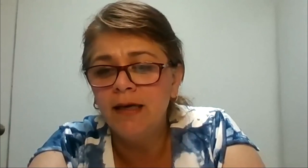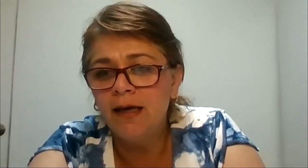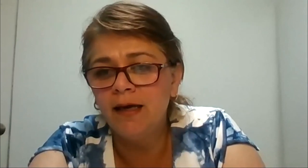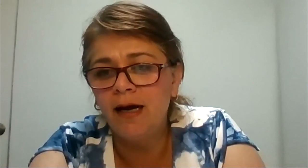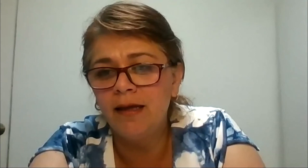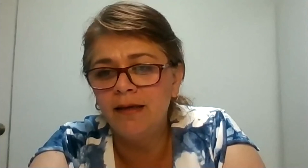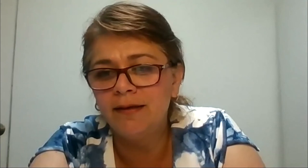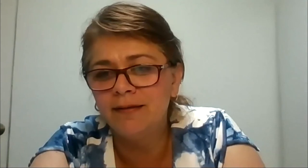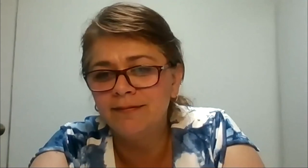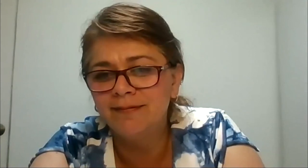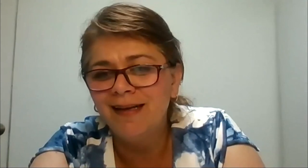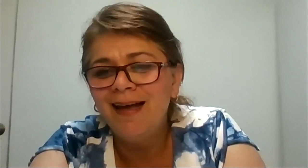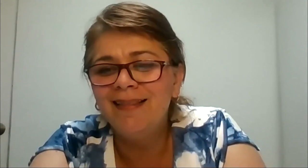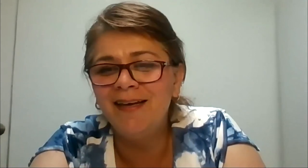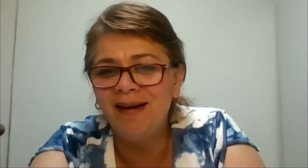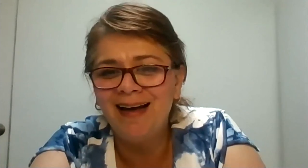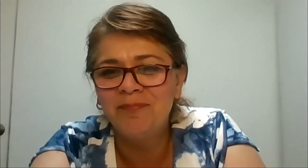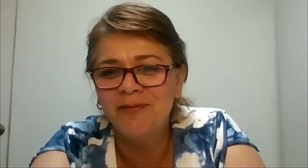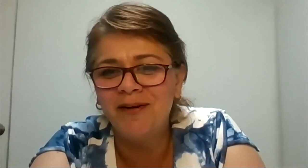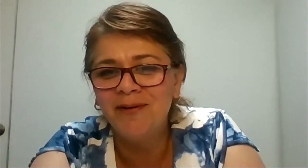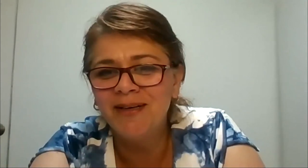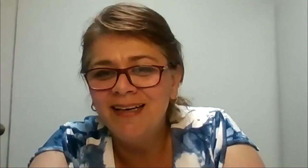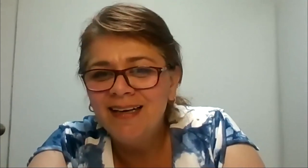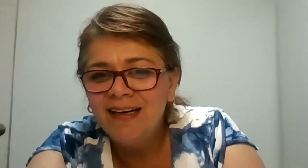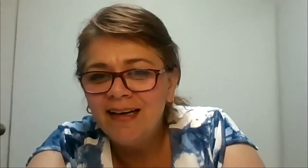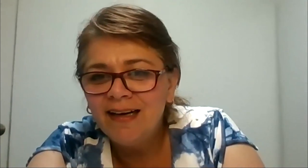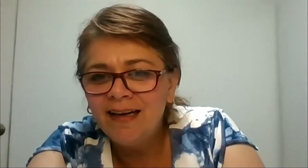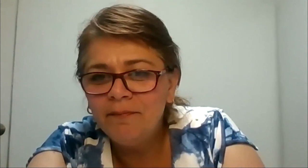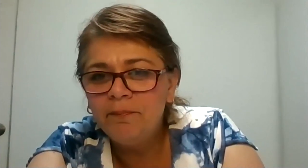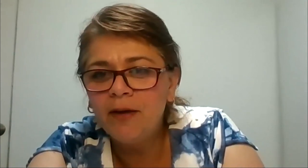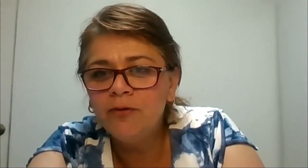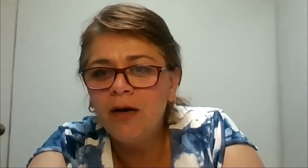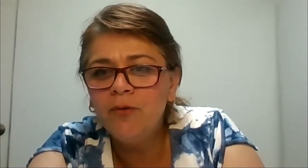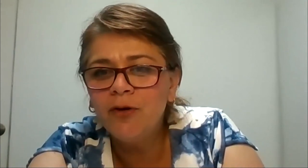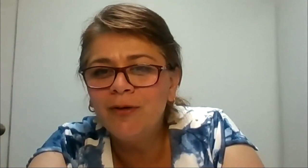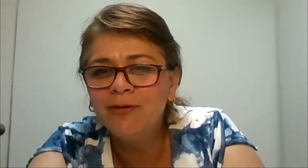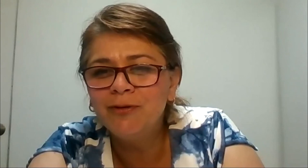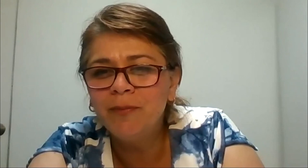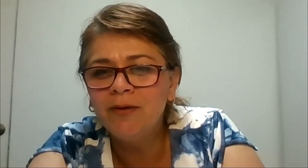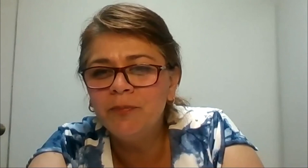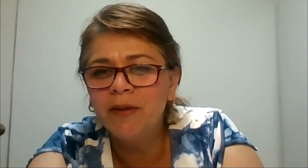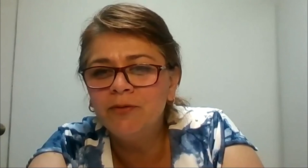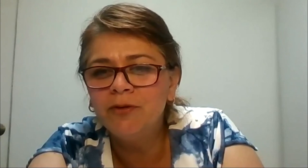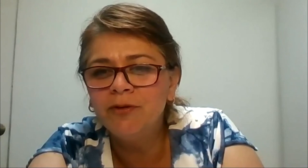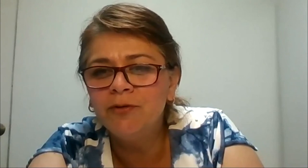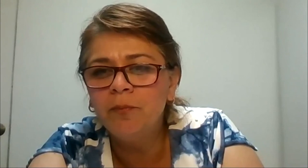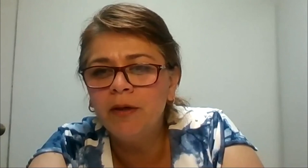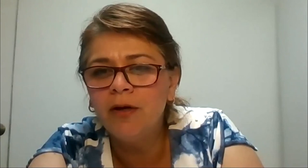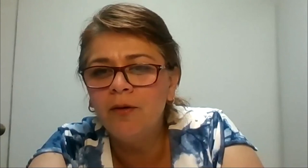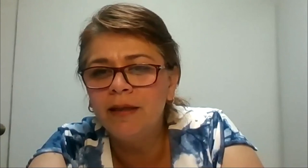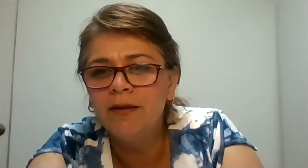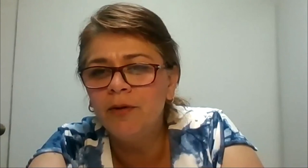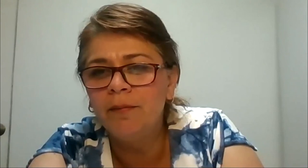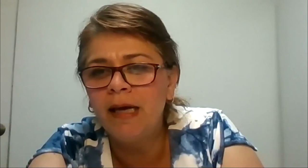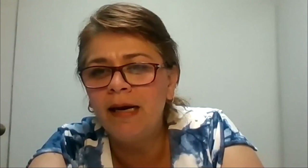preguntas en cada enter. Dímelas, por favor. Pregunta 1, recursos humanos. Pregunta 2, cumplir con